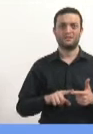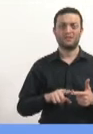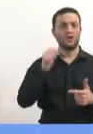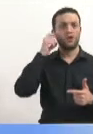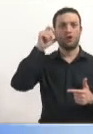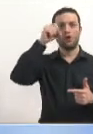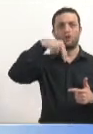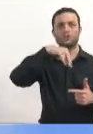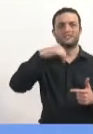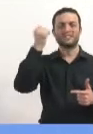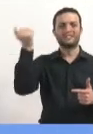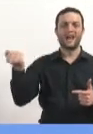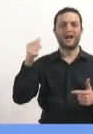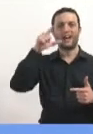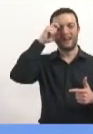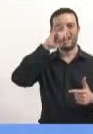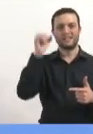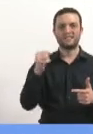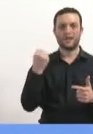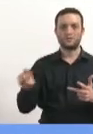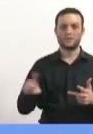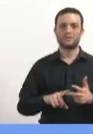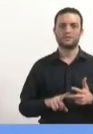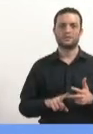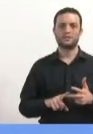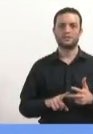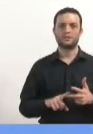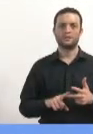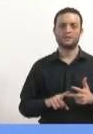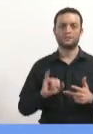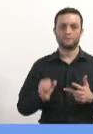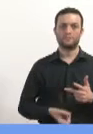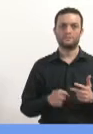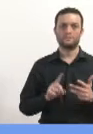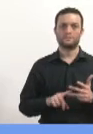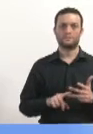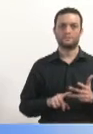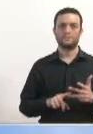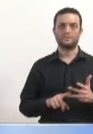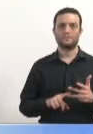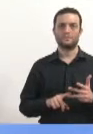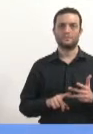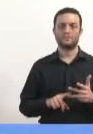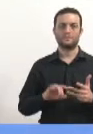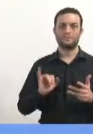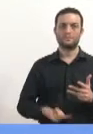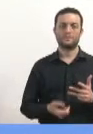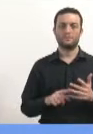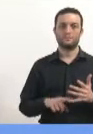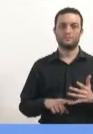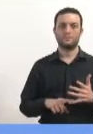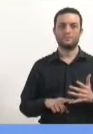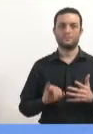ausente maría teresa gonzález afirmativo nancy gonzález afirmativo